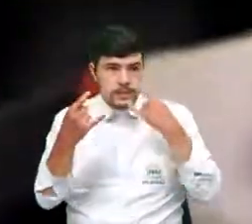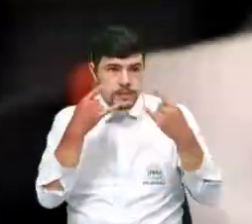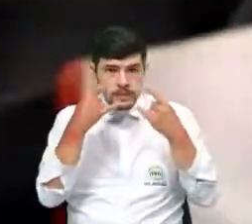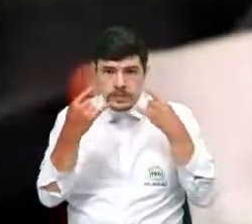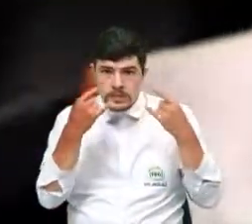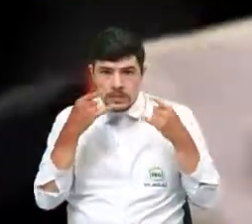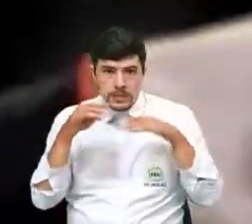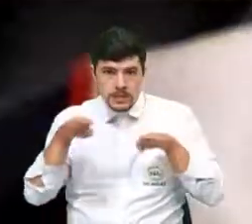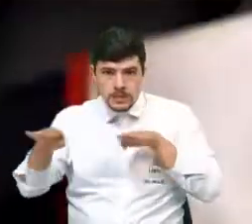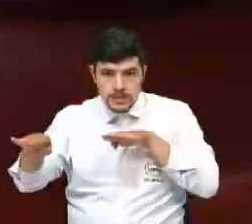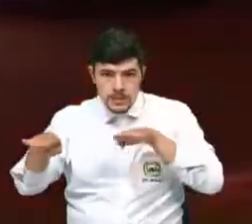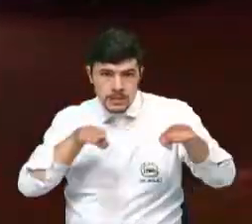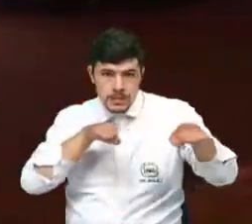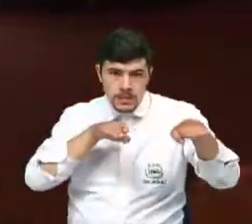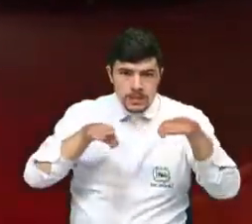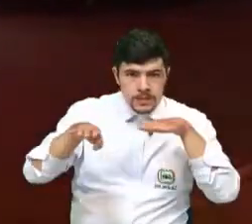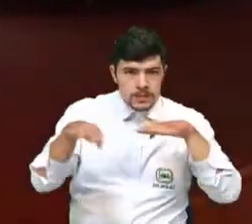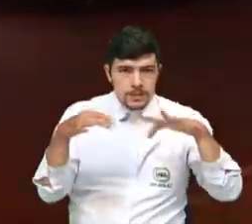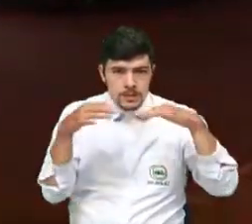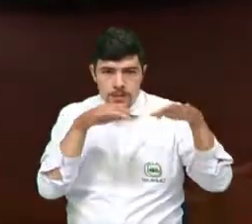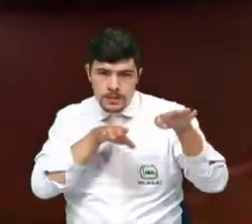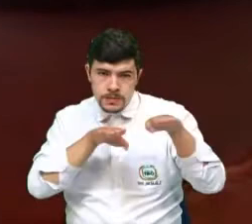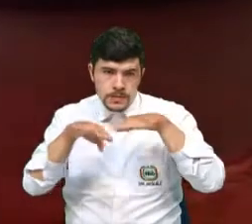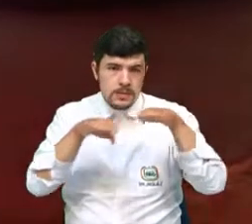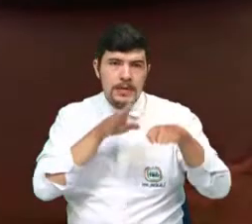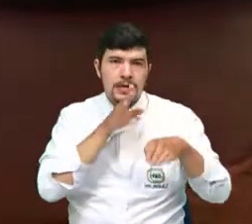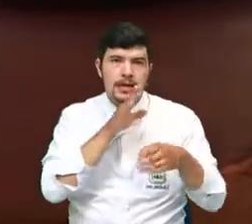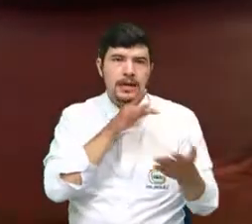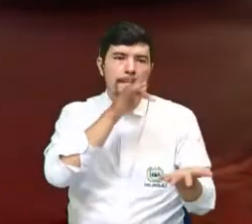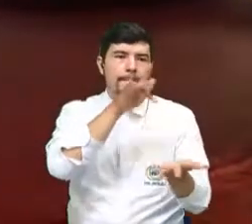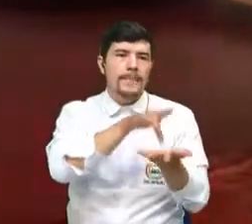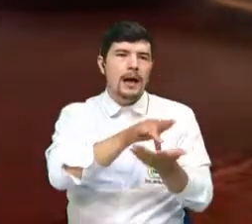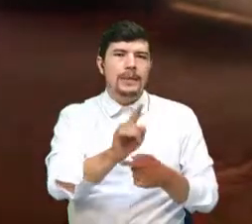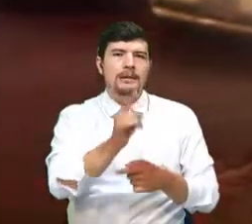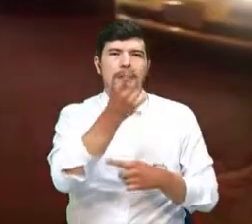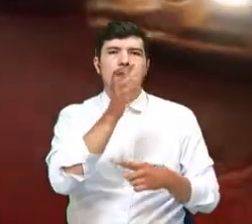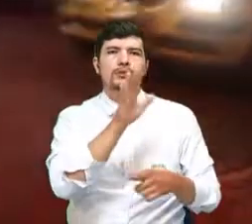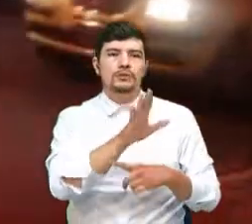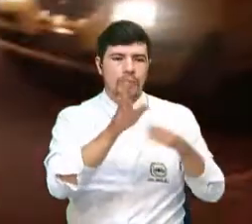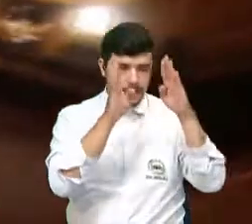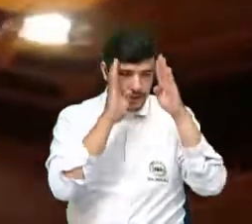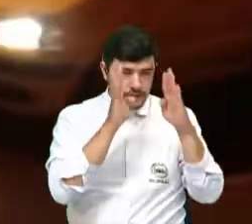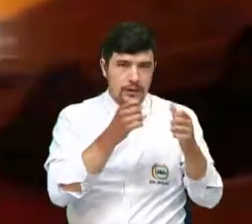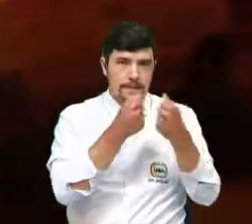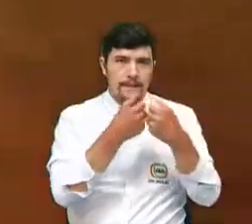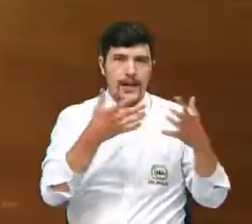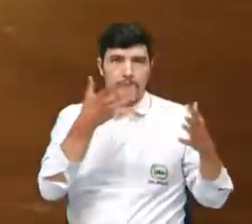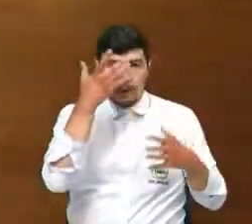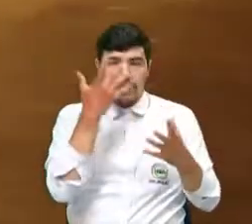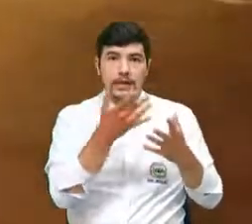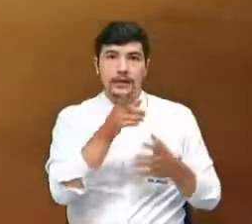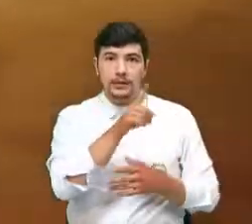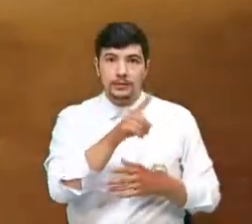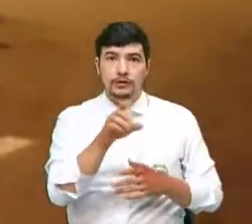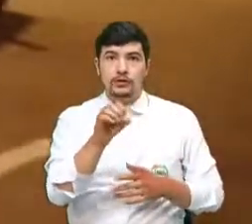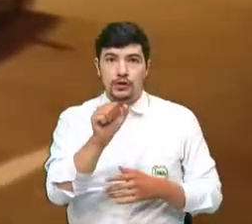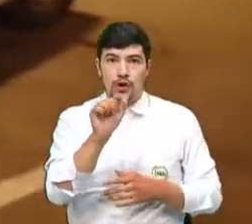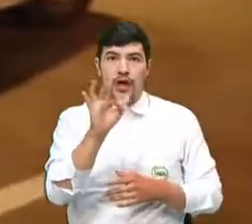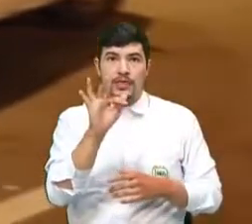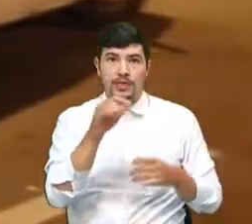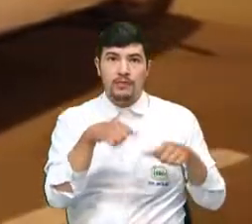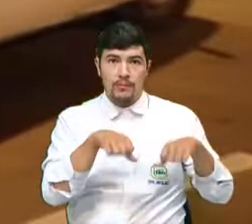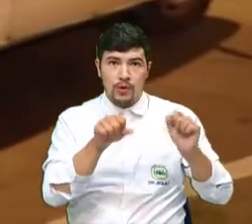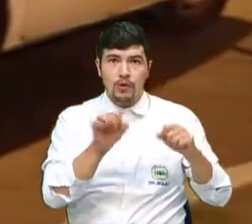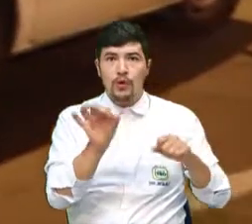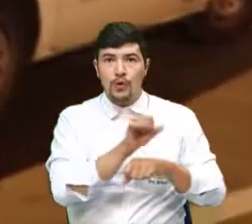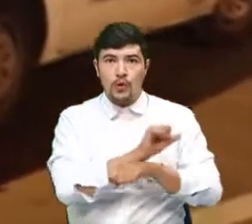Guerra de ambulancias, así definen los ciudadanos la situación de este gremio en el área metropolitana de Bucaramanga. Según la comunidad, recoger